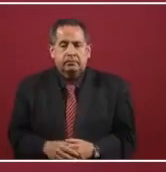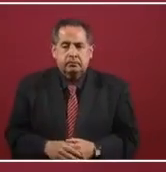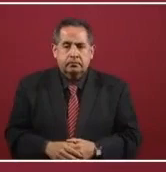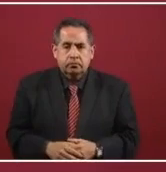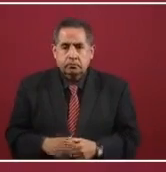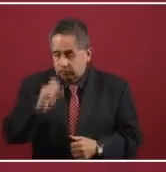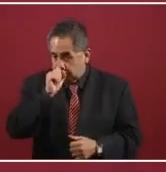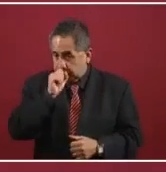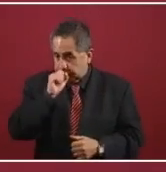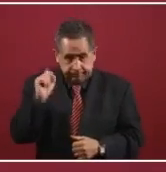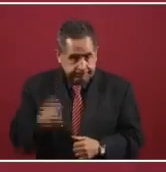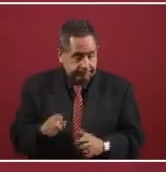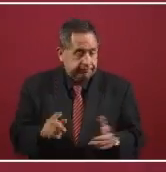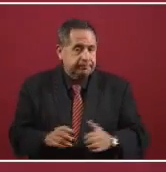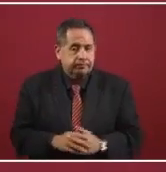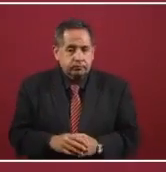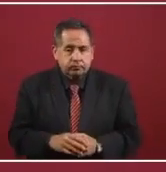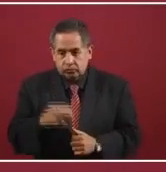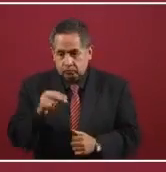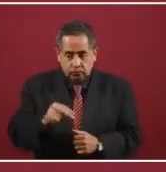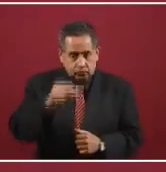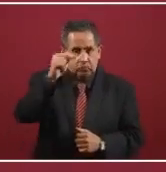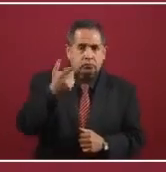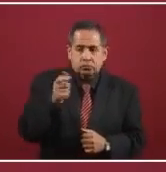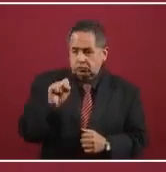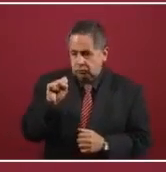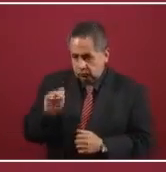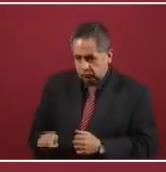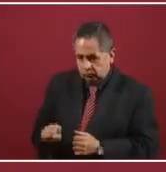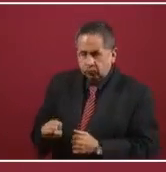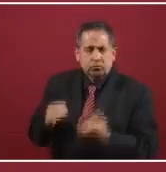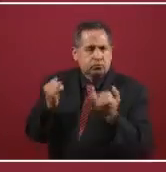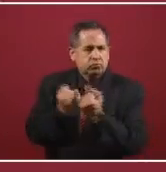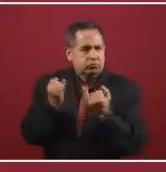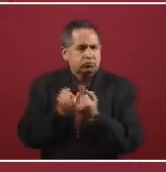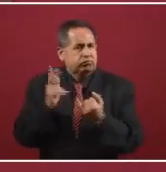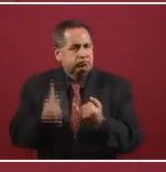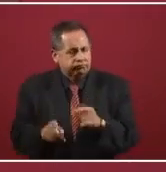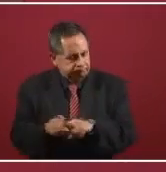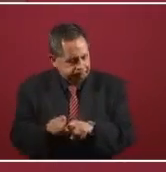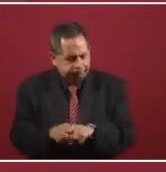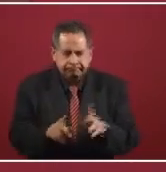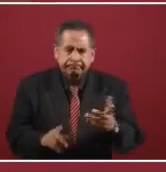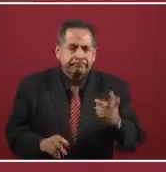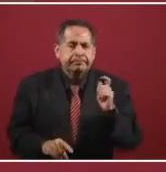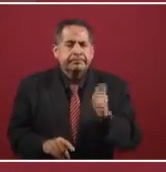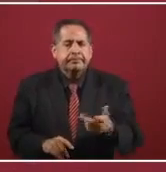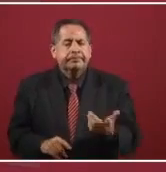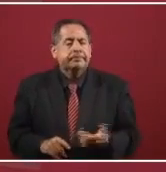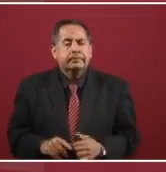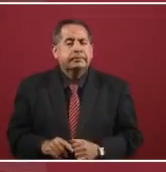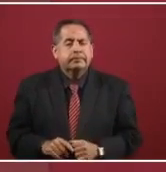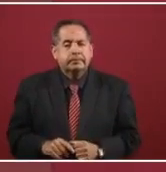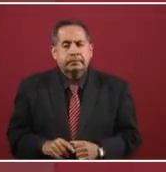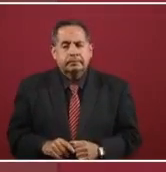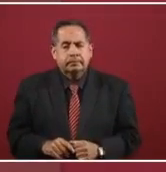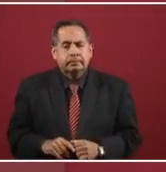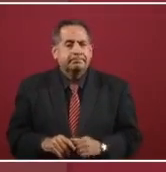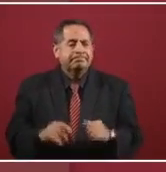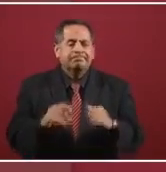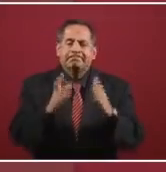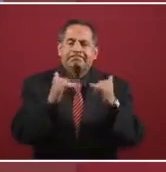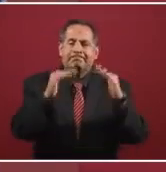caso del norte y del sur, la situación de los